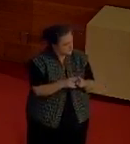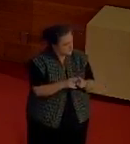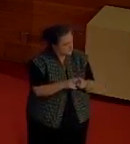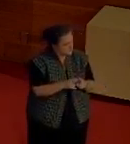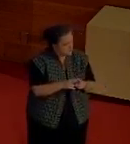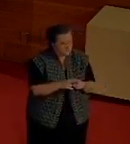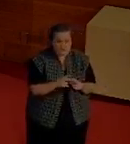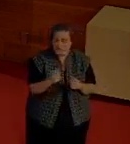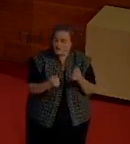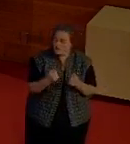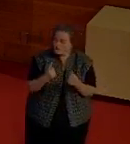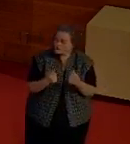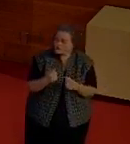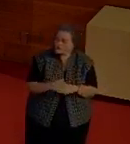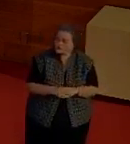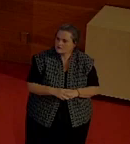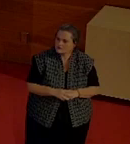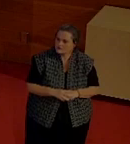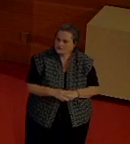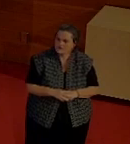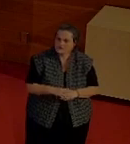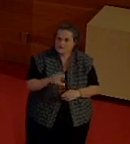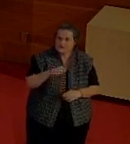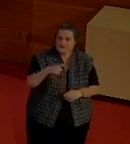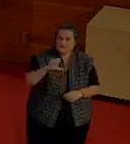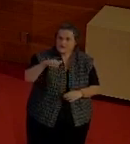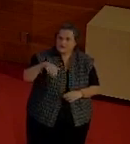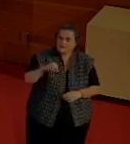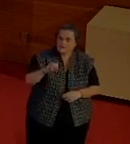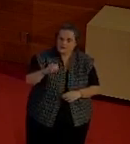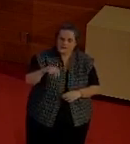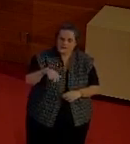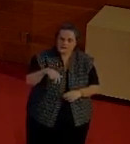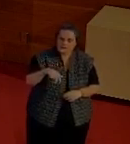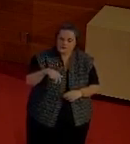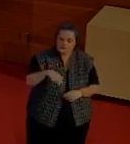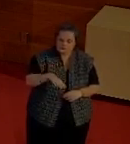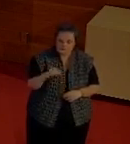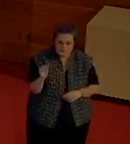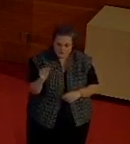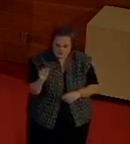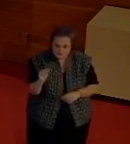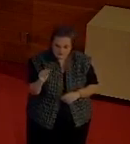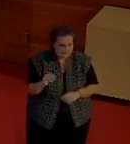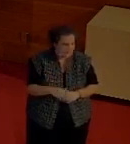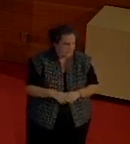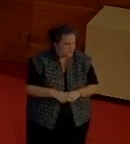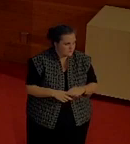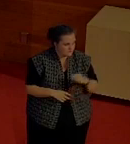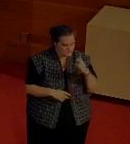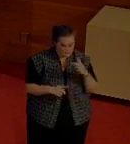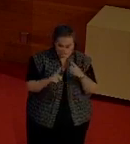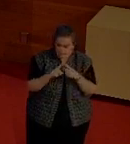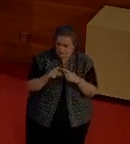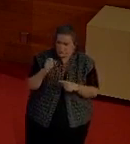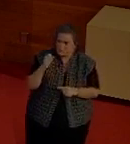algunos ejemplos donde el hegemón como tú dices se haya entendido Pues voy a dar dos uno desde